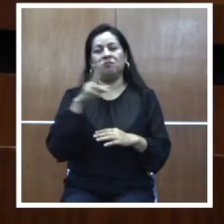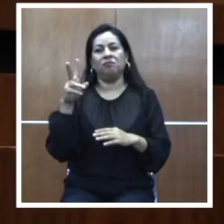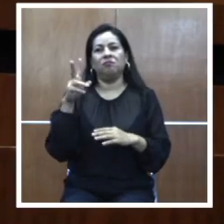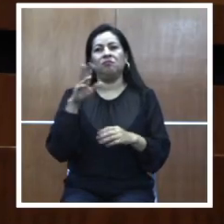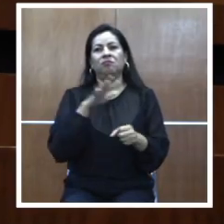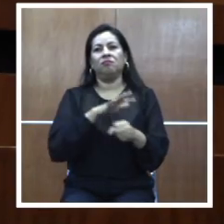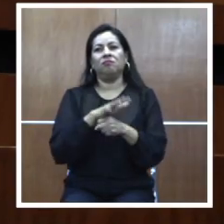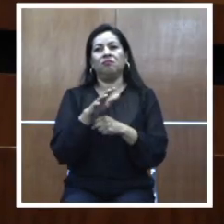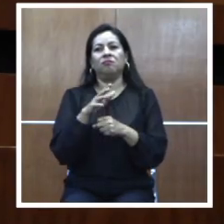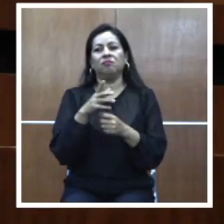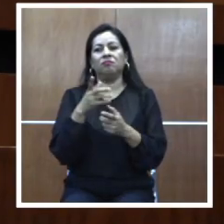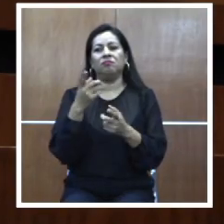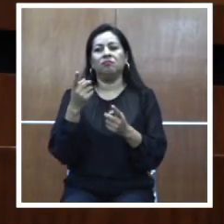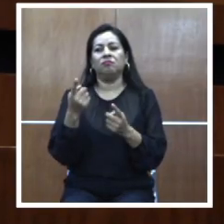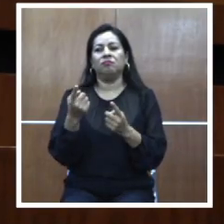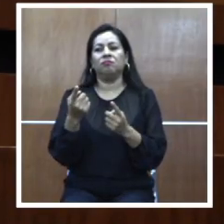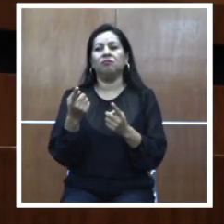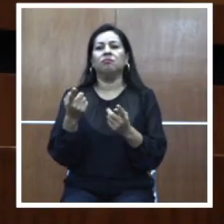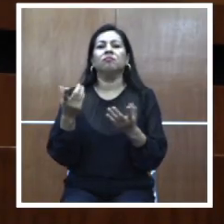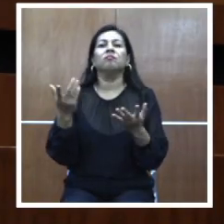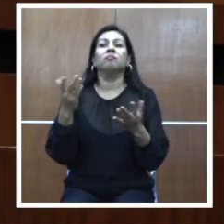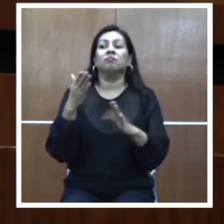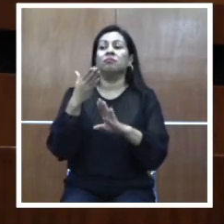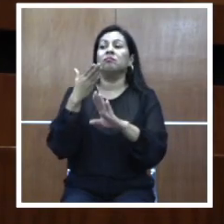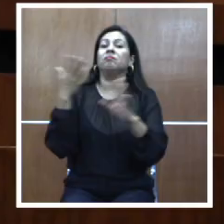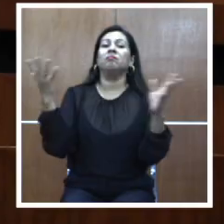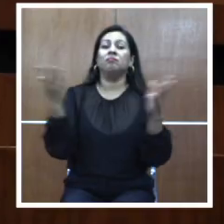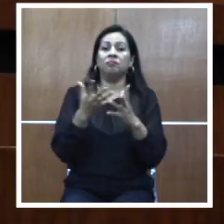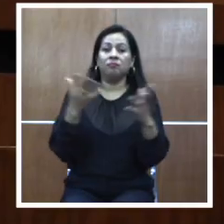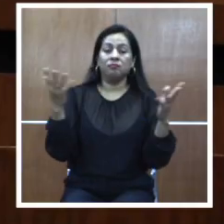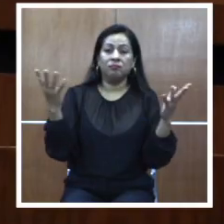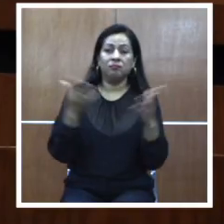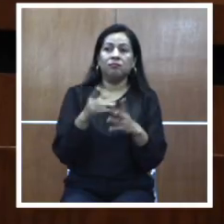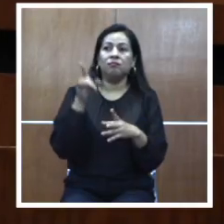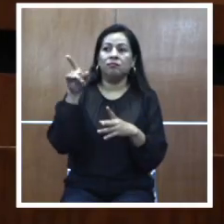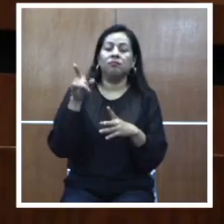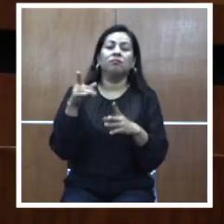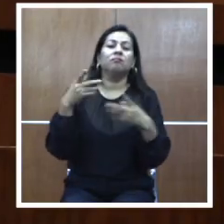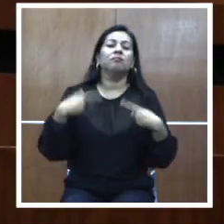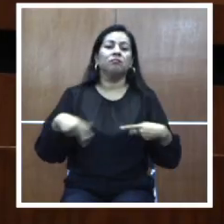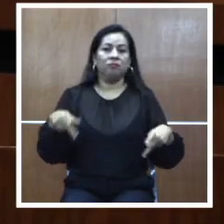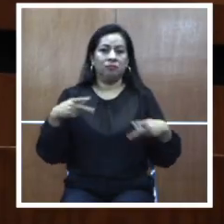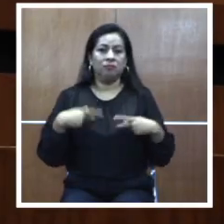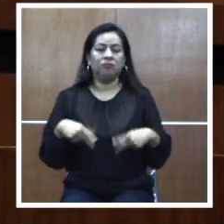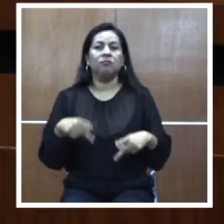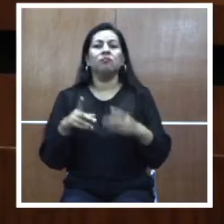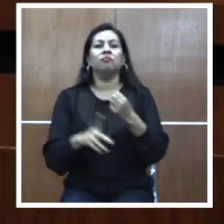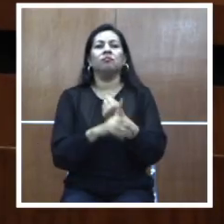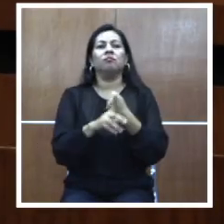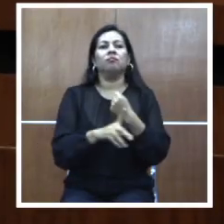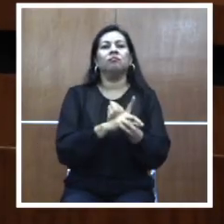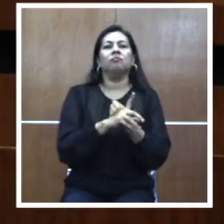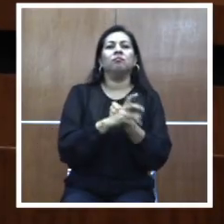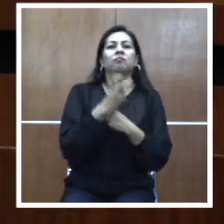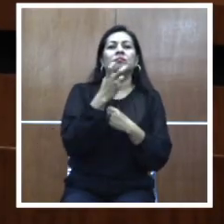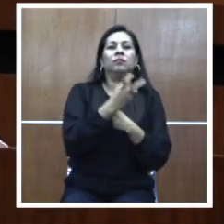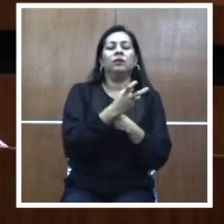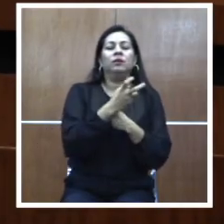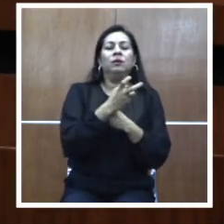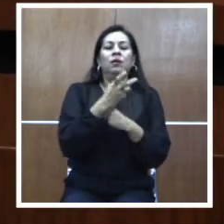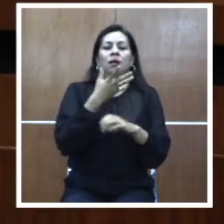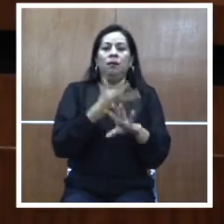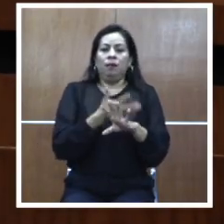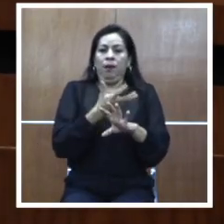tomado contra nuestros connacionales como chivo expiatorio de una crisis que enfrenta